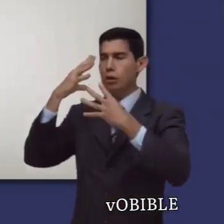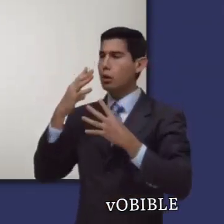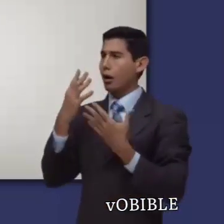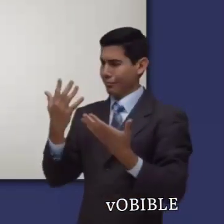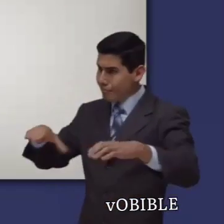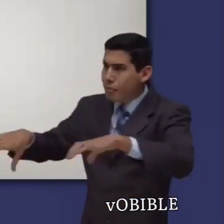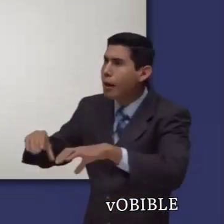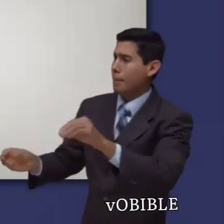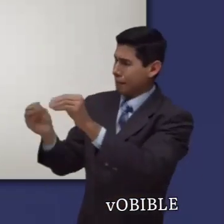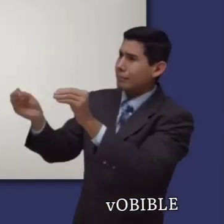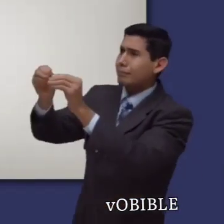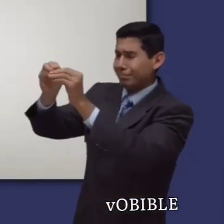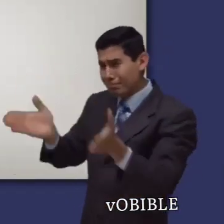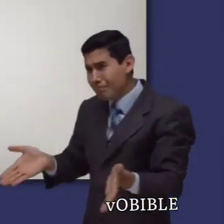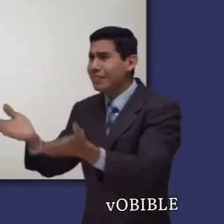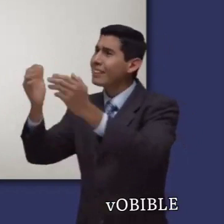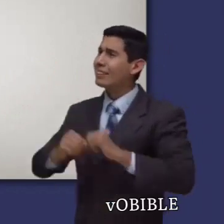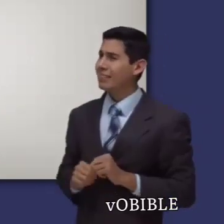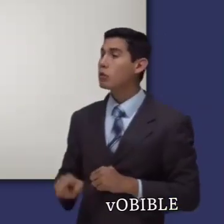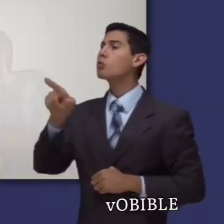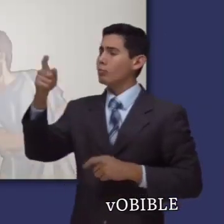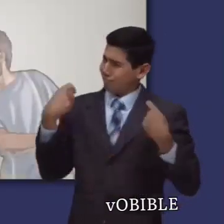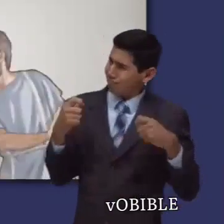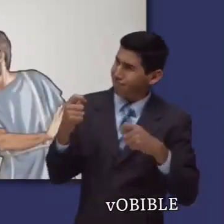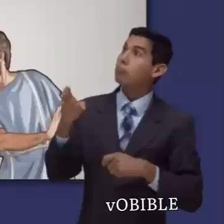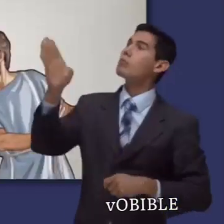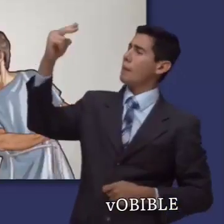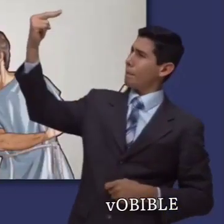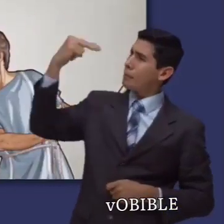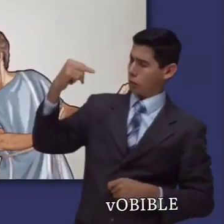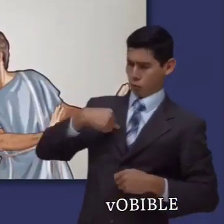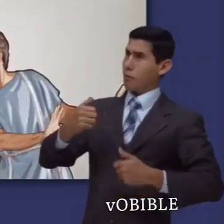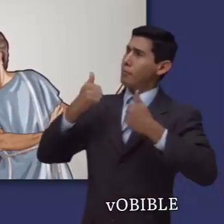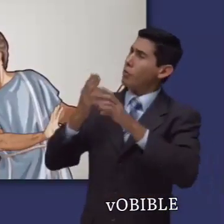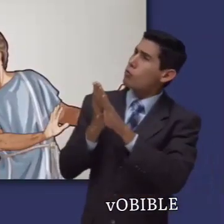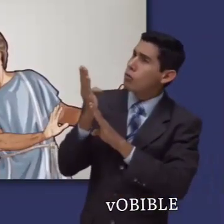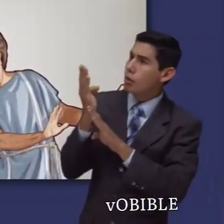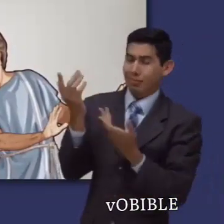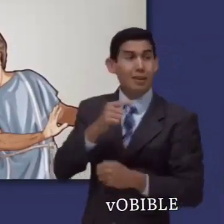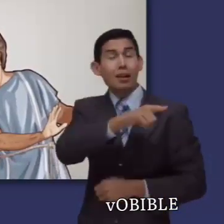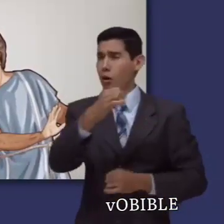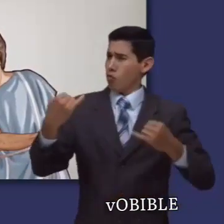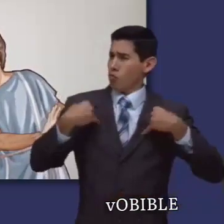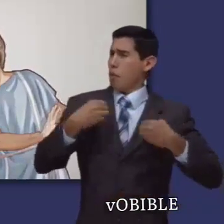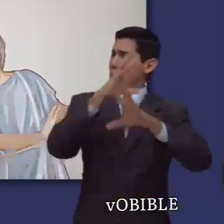a hacer todo lo posible para tener la aprobación de Dios y a huir de los deseos de la juventud.